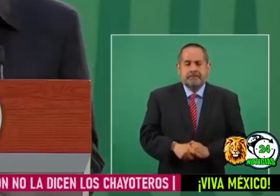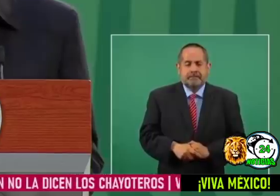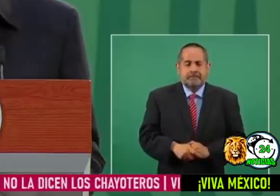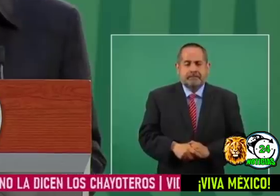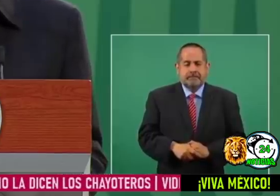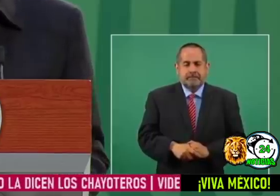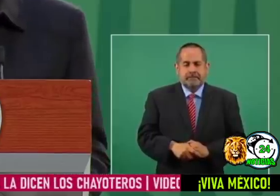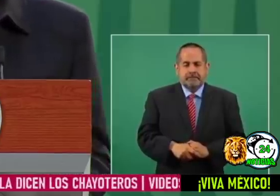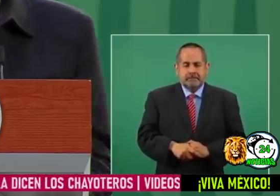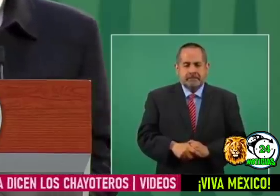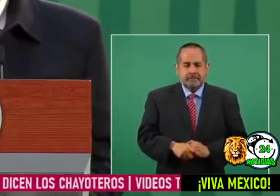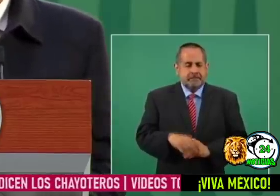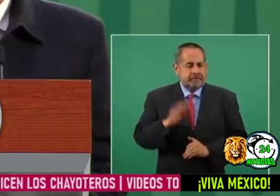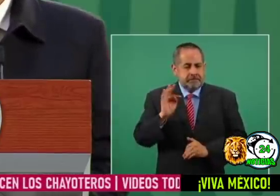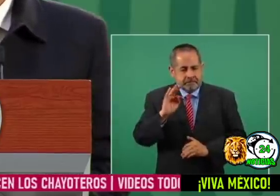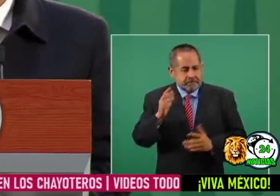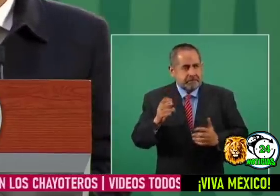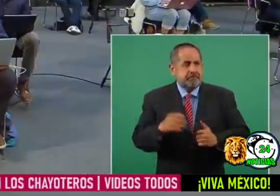que no están